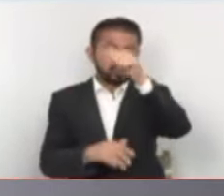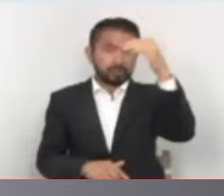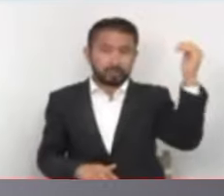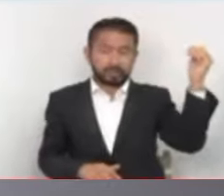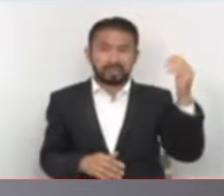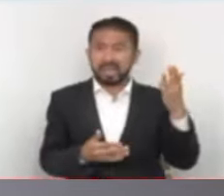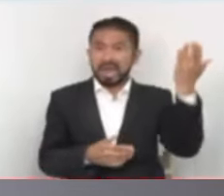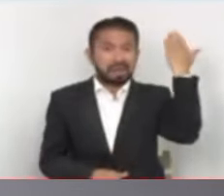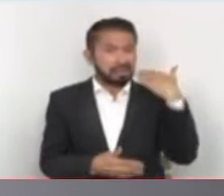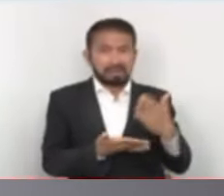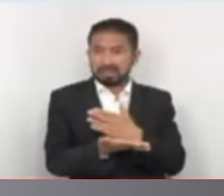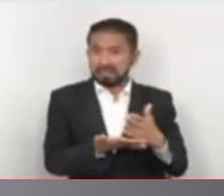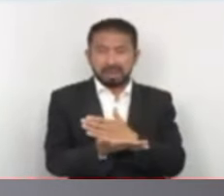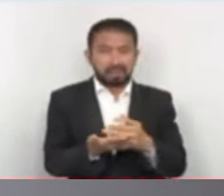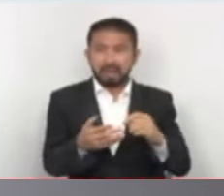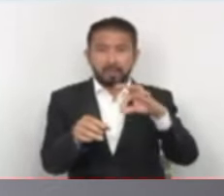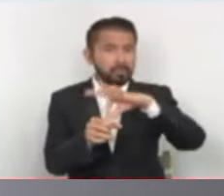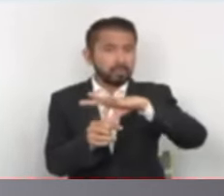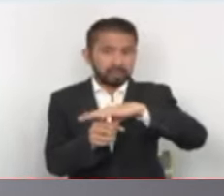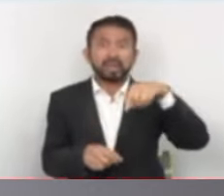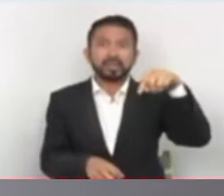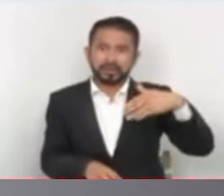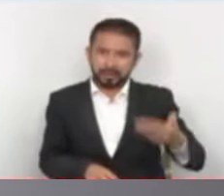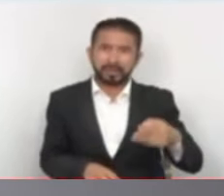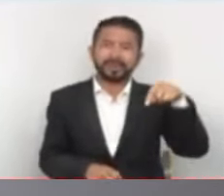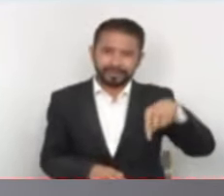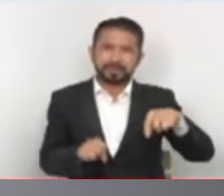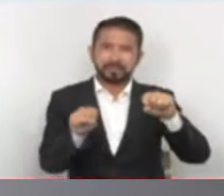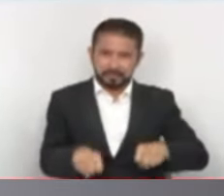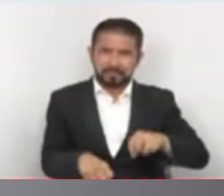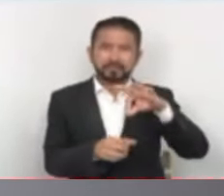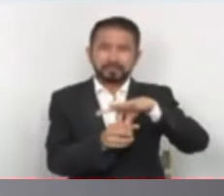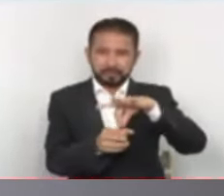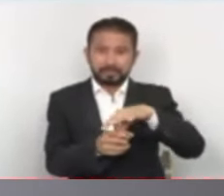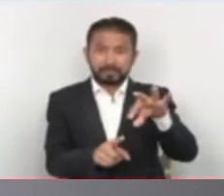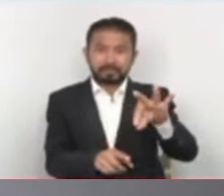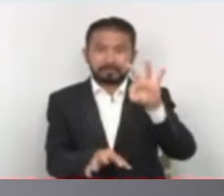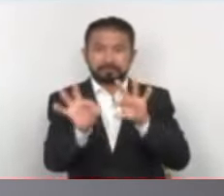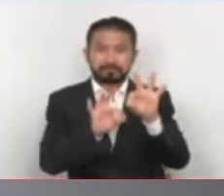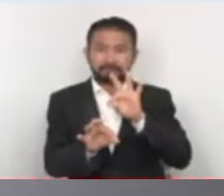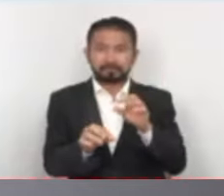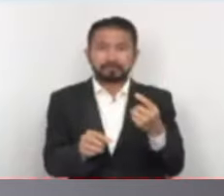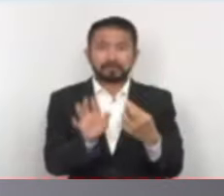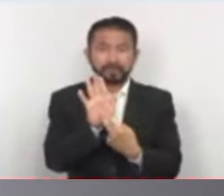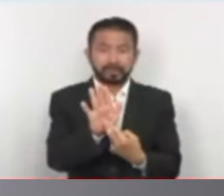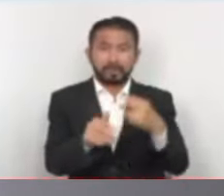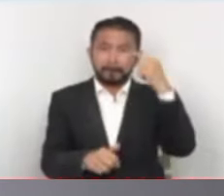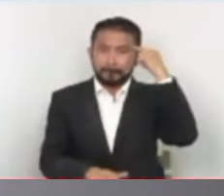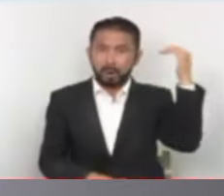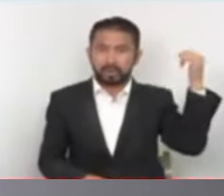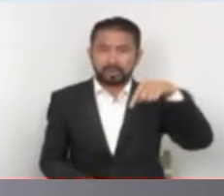exterior, que tuvieran esa oportunidad de votar y de elegir a sus representantes